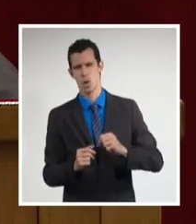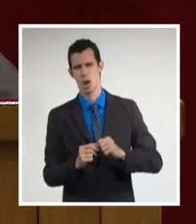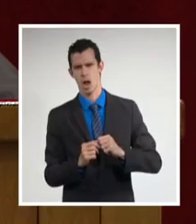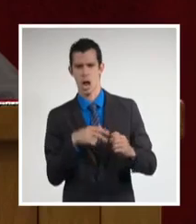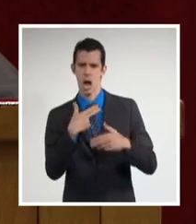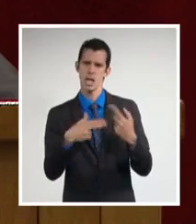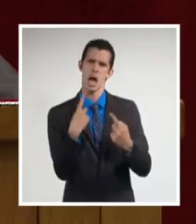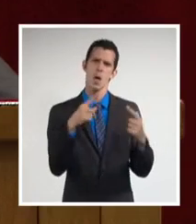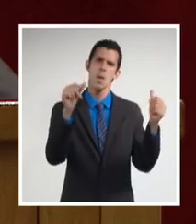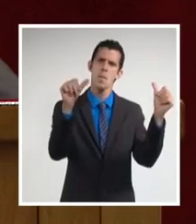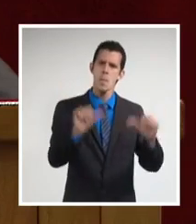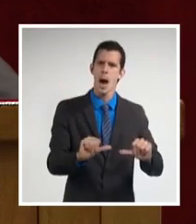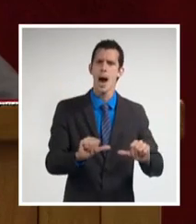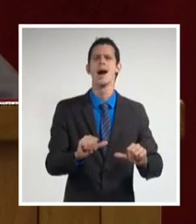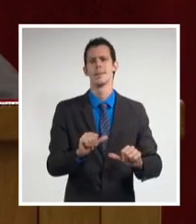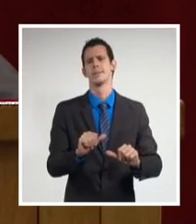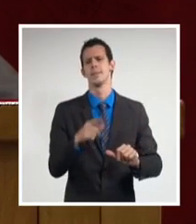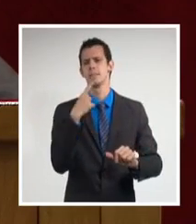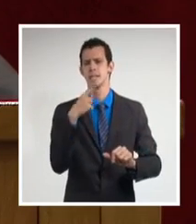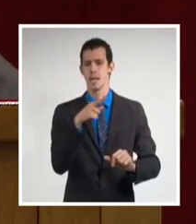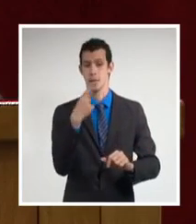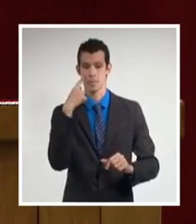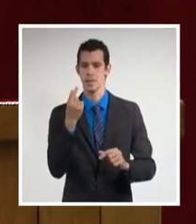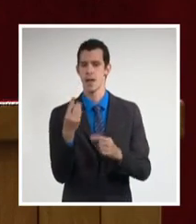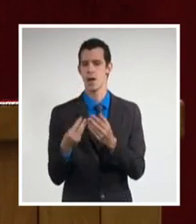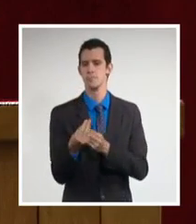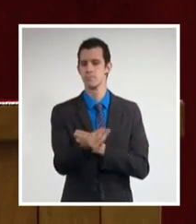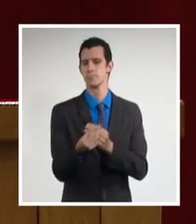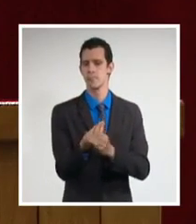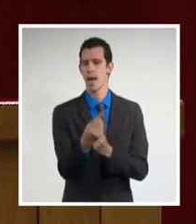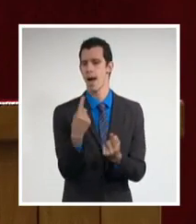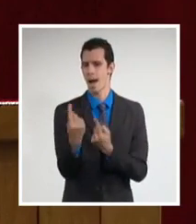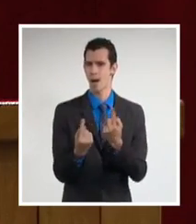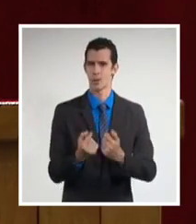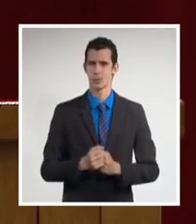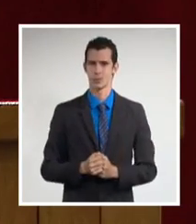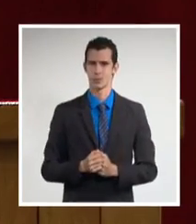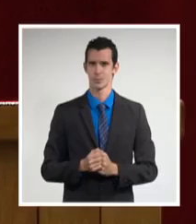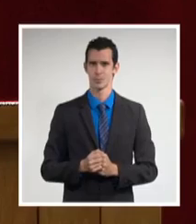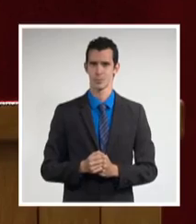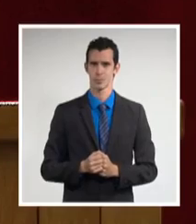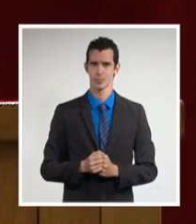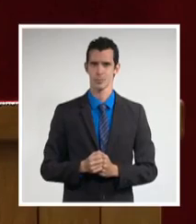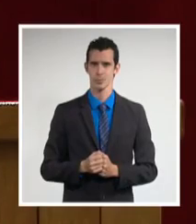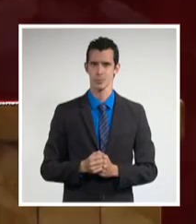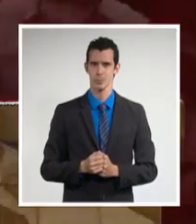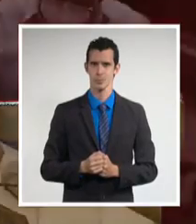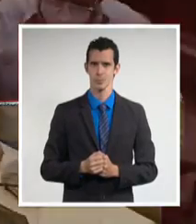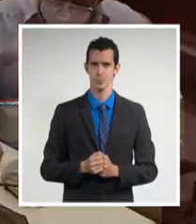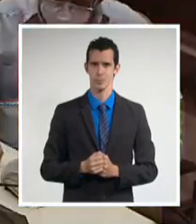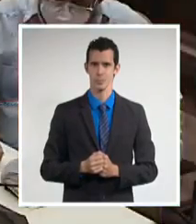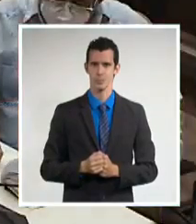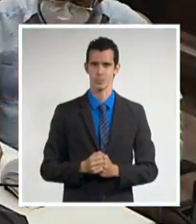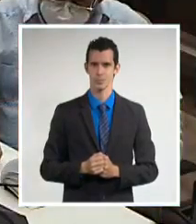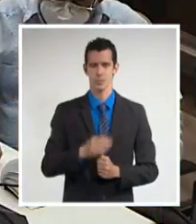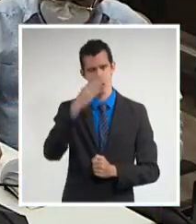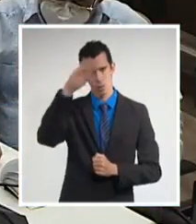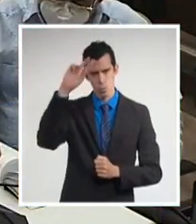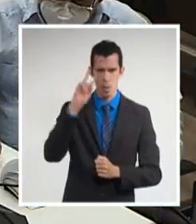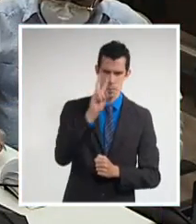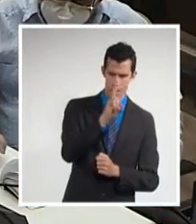pretende condenar a Cuba por encarcelar y enjuiciar a quienes participaron en los hechos vandálicos que sus propias redes dispersaron por el